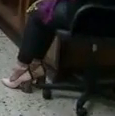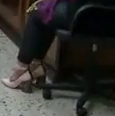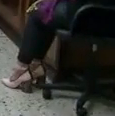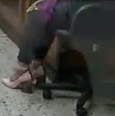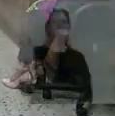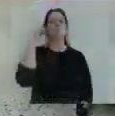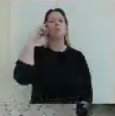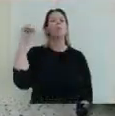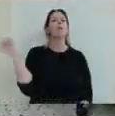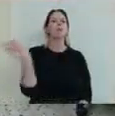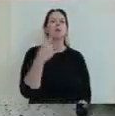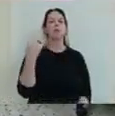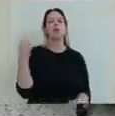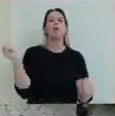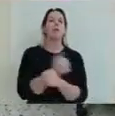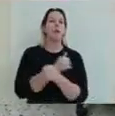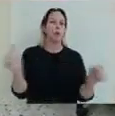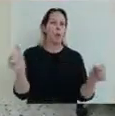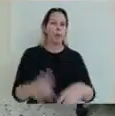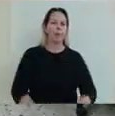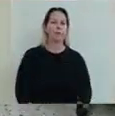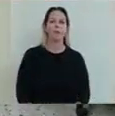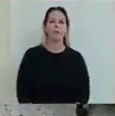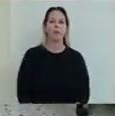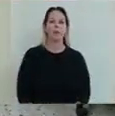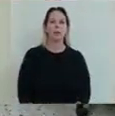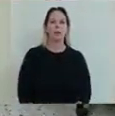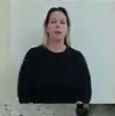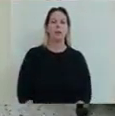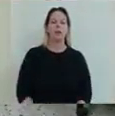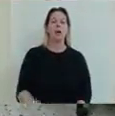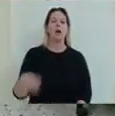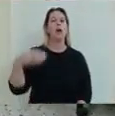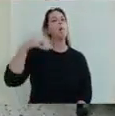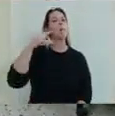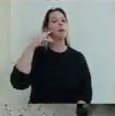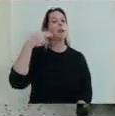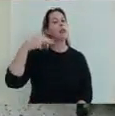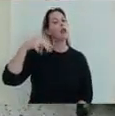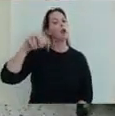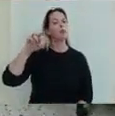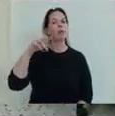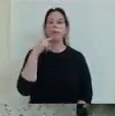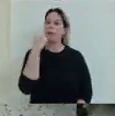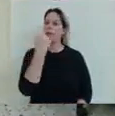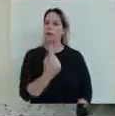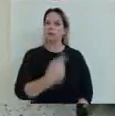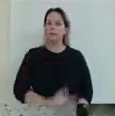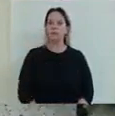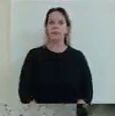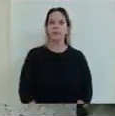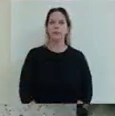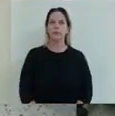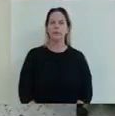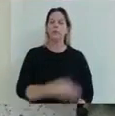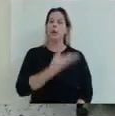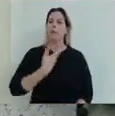aprobado por unanimidad. Concejal Miño. Sí, bueno, señora Presidente, creo